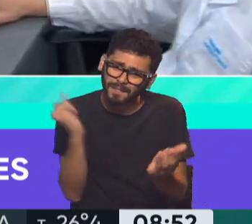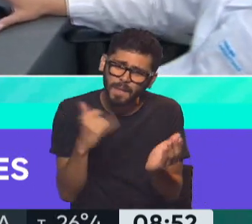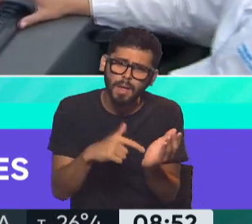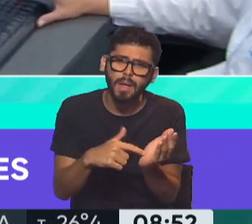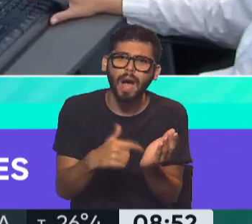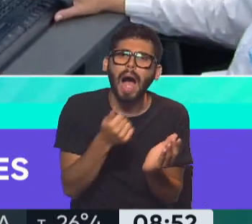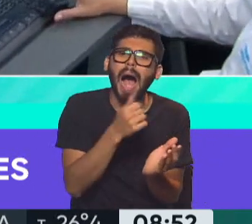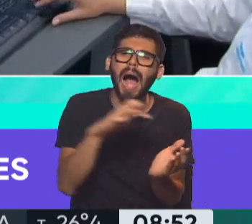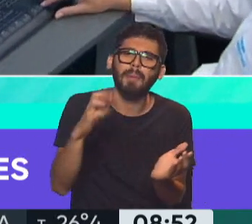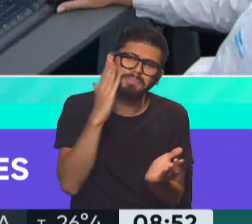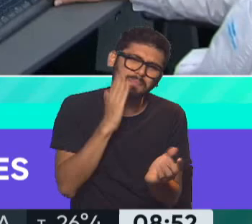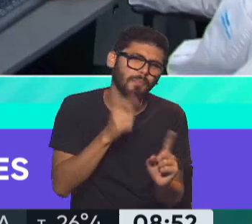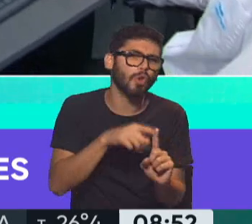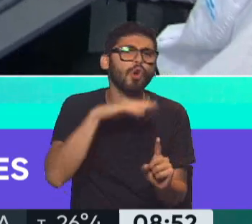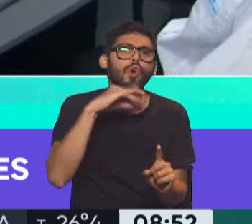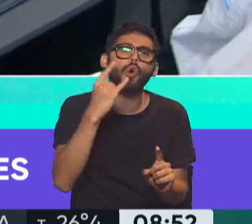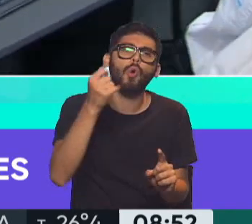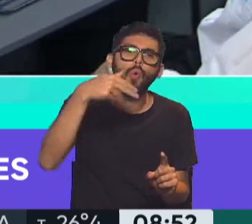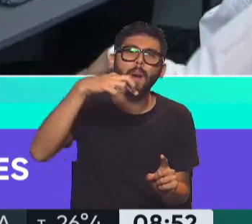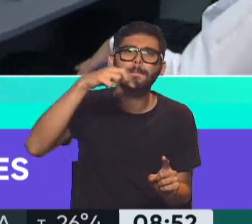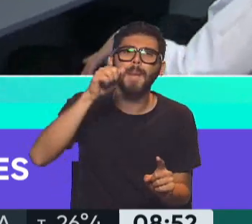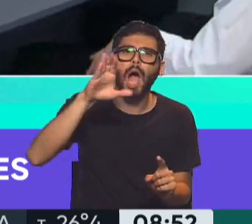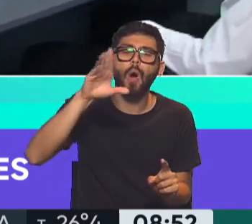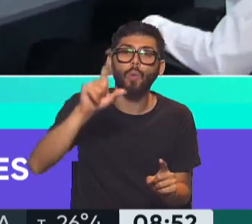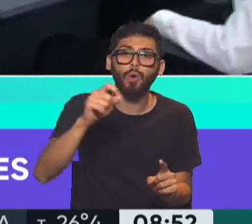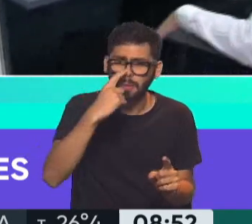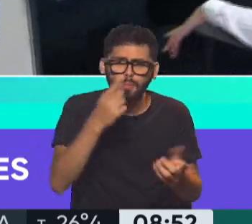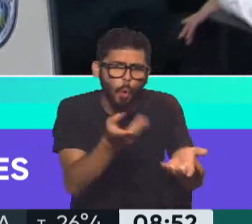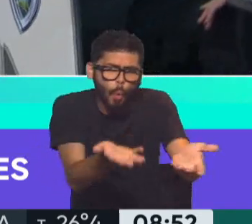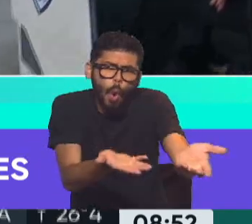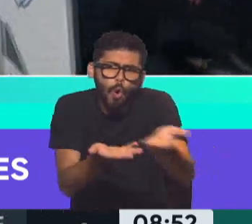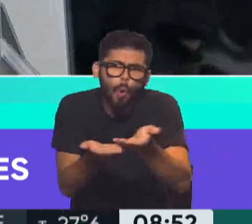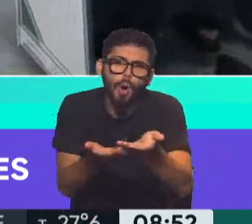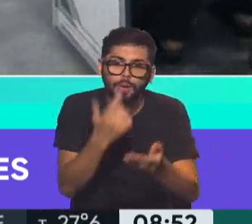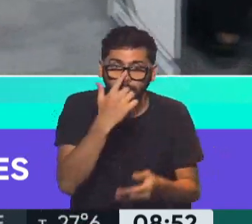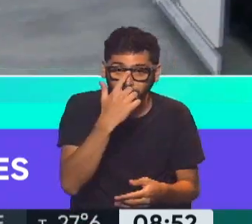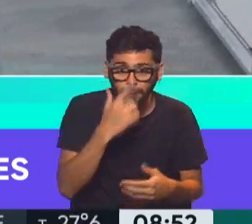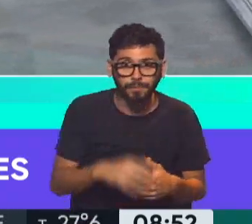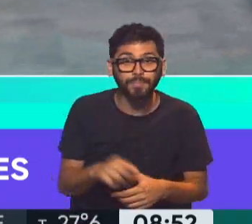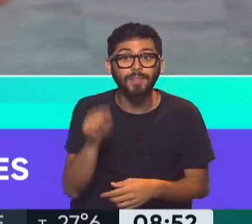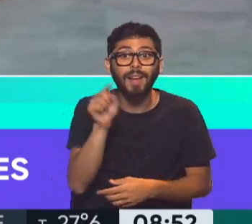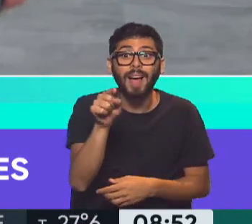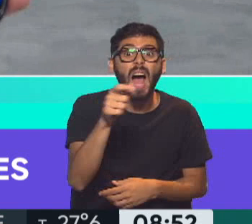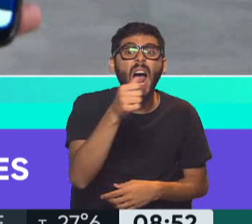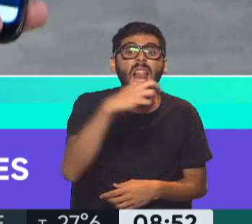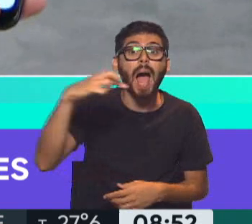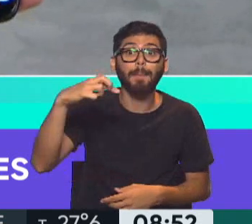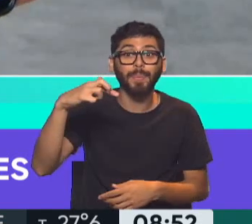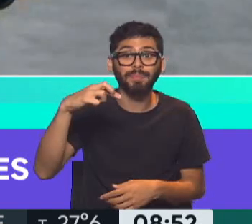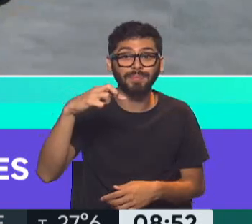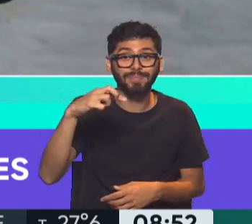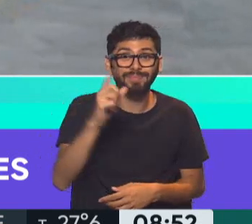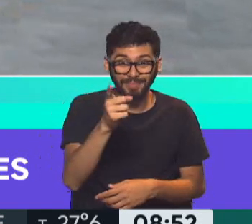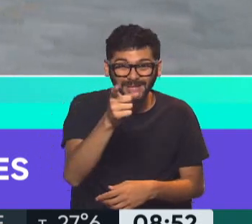pablo muy muy amable hombre de mariche no venimos de nuevos modelos con pablo de ésta esta es la aplicación silvia que vos hacía